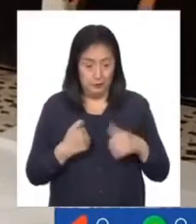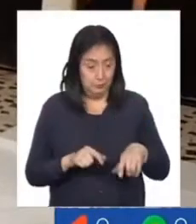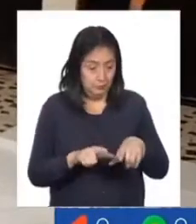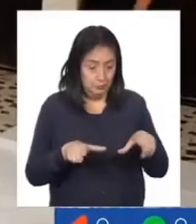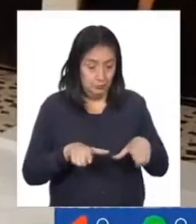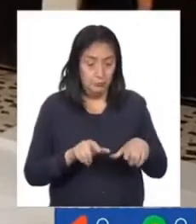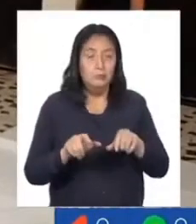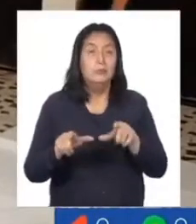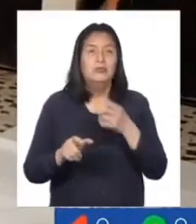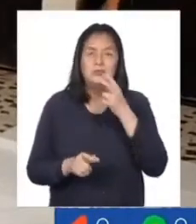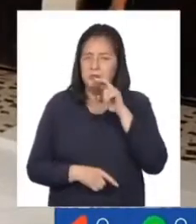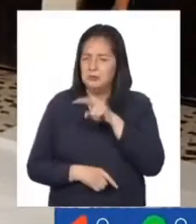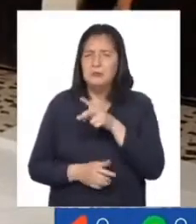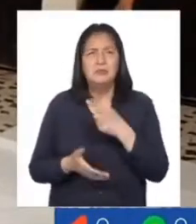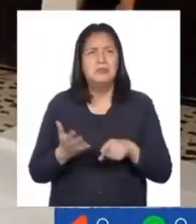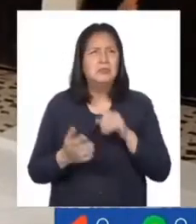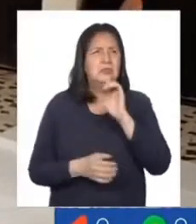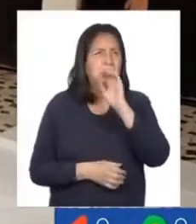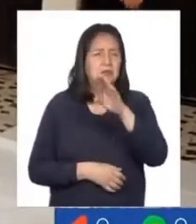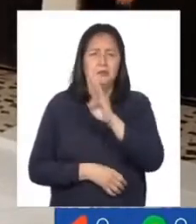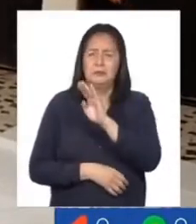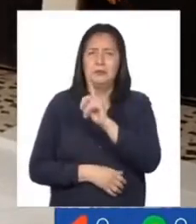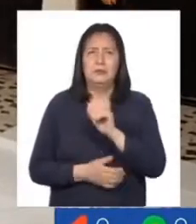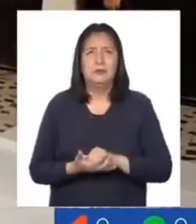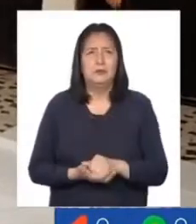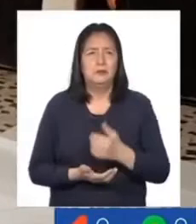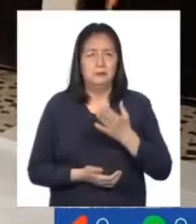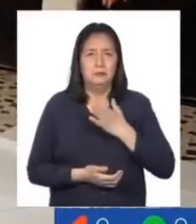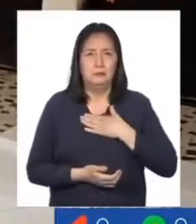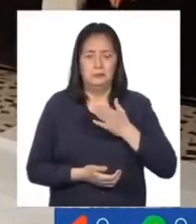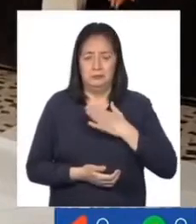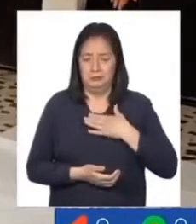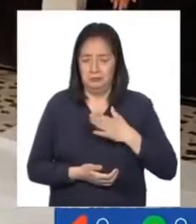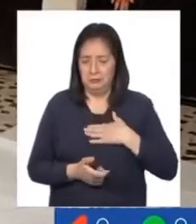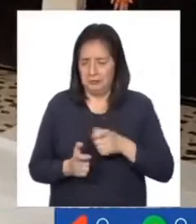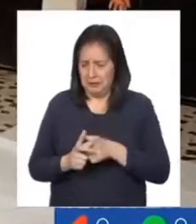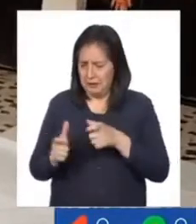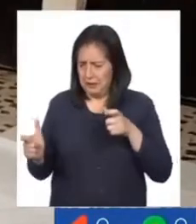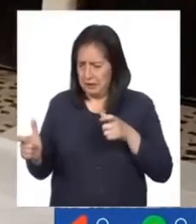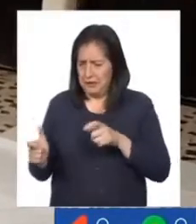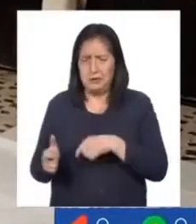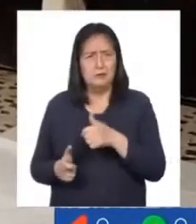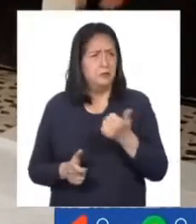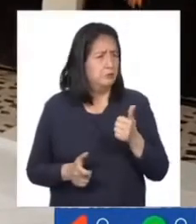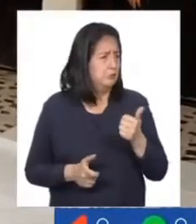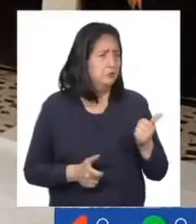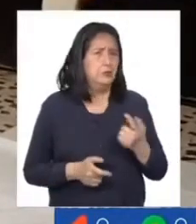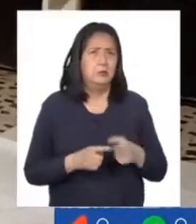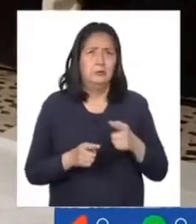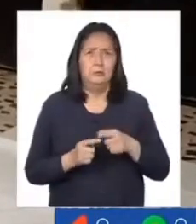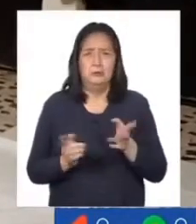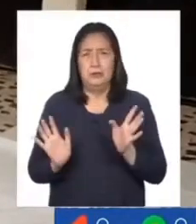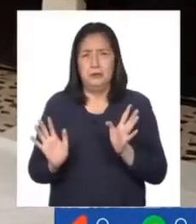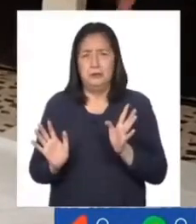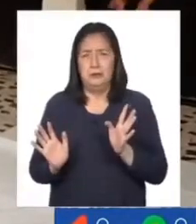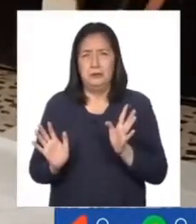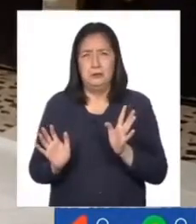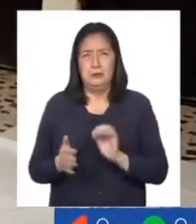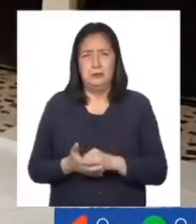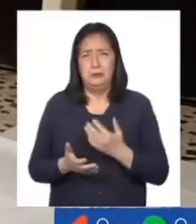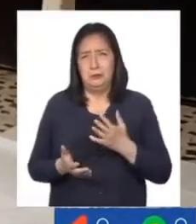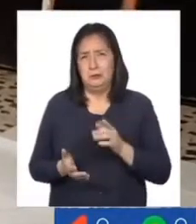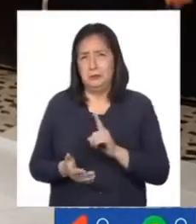espacio, quiero ver qué nos dice Bastián. Mi silueta es mucho más grande que el de los demás, pero a la vez no es todo mi